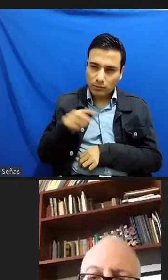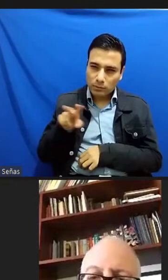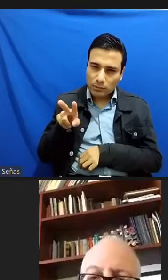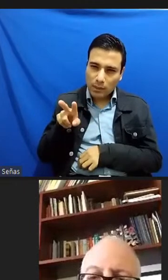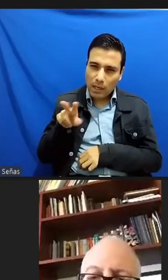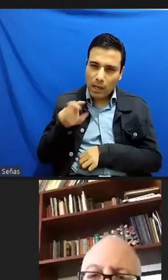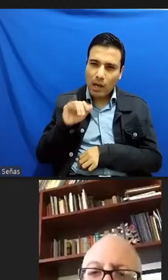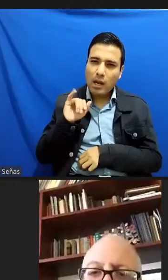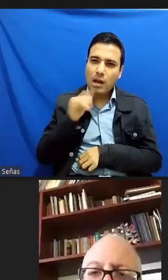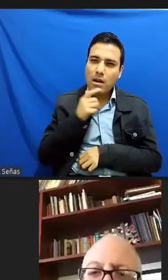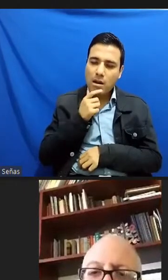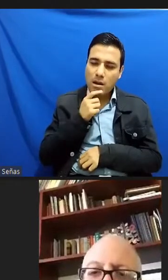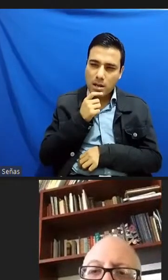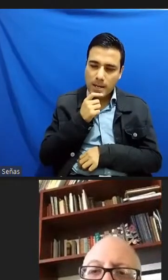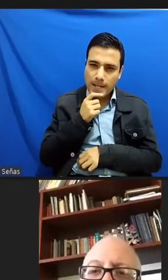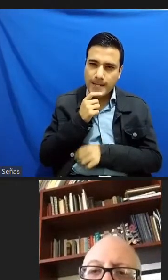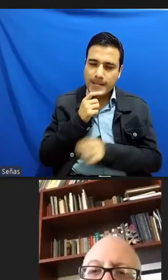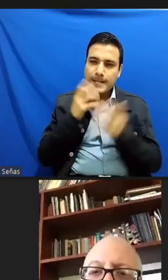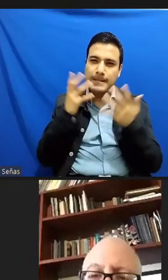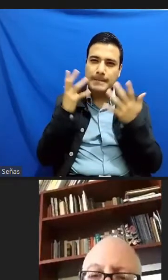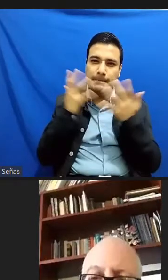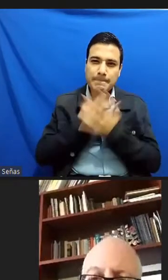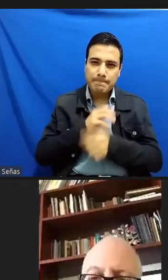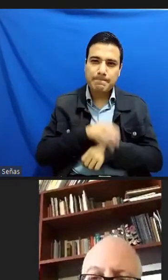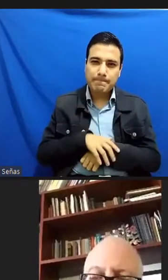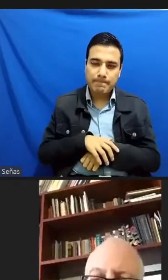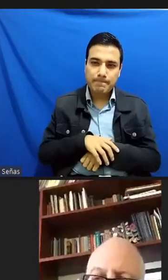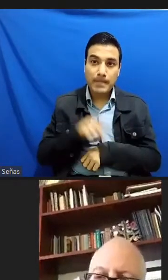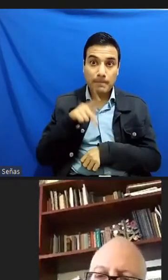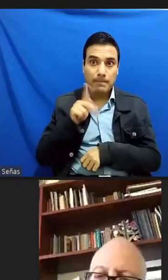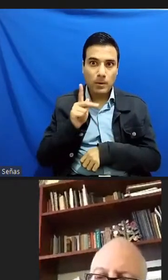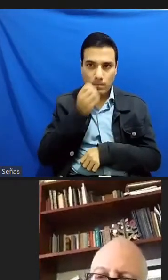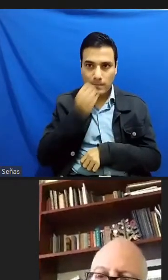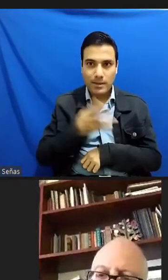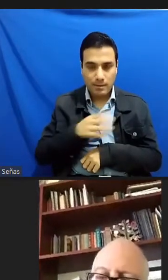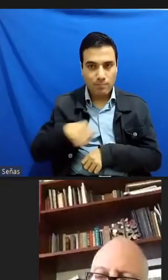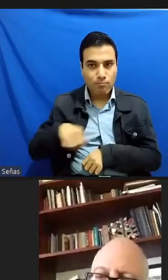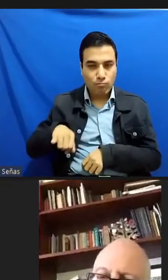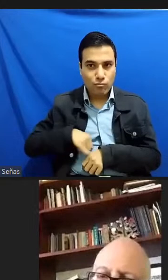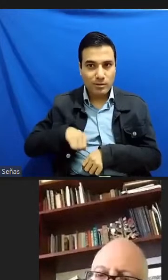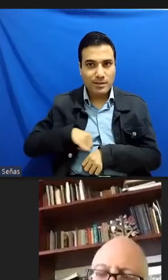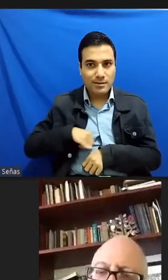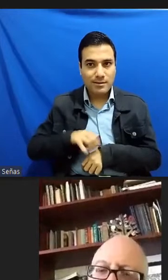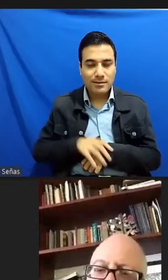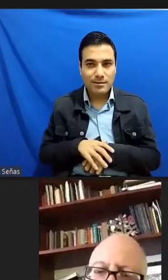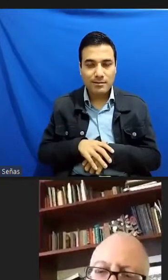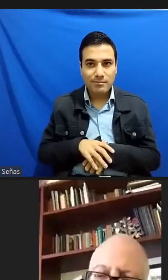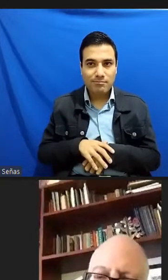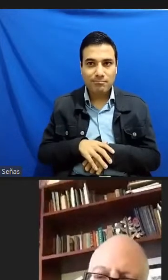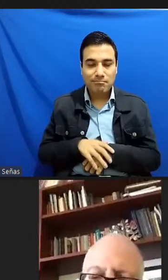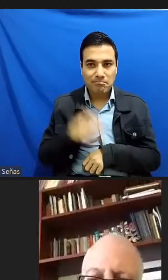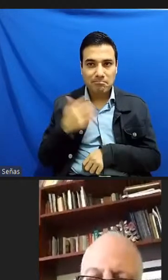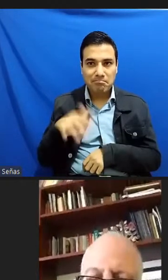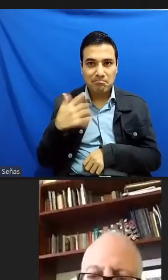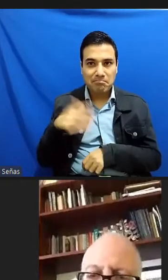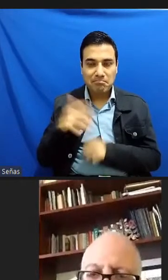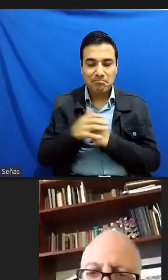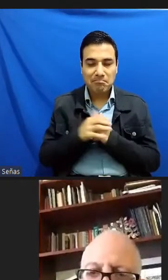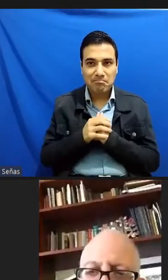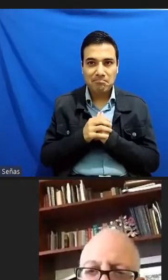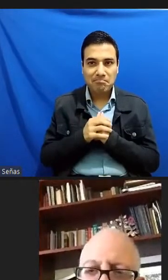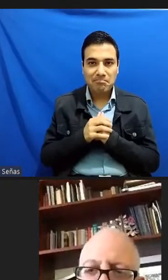recreaba un universo mucho más interesante que el que estaba ocurriendo en la vida